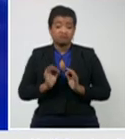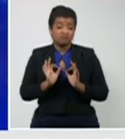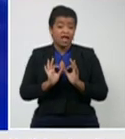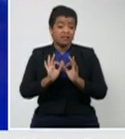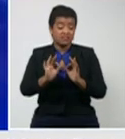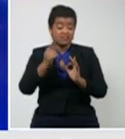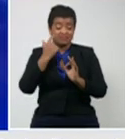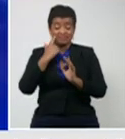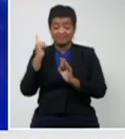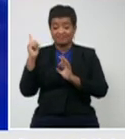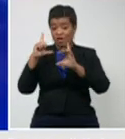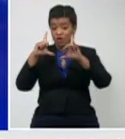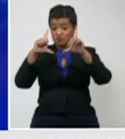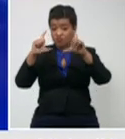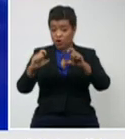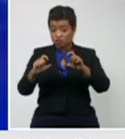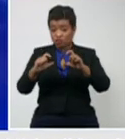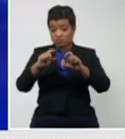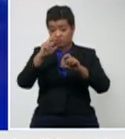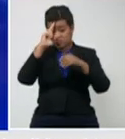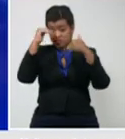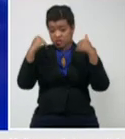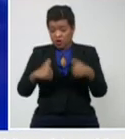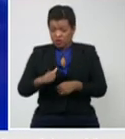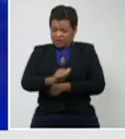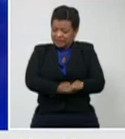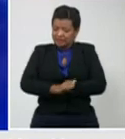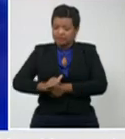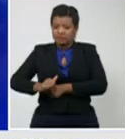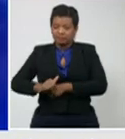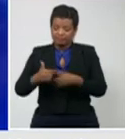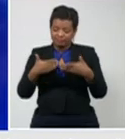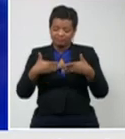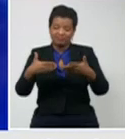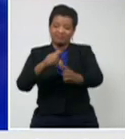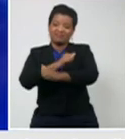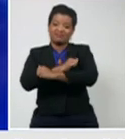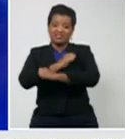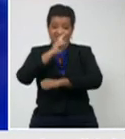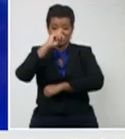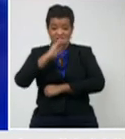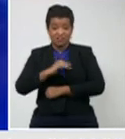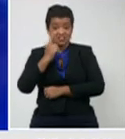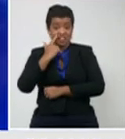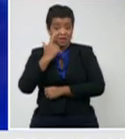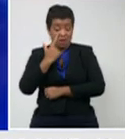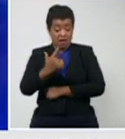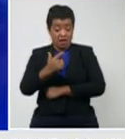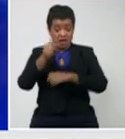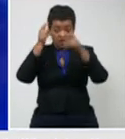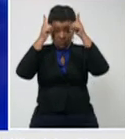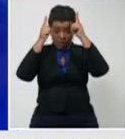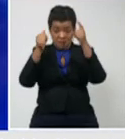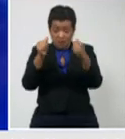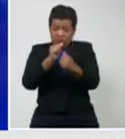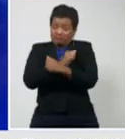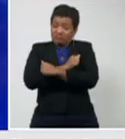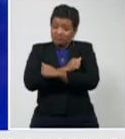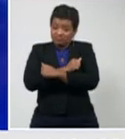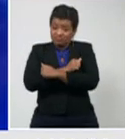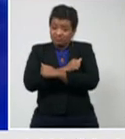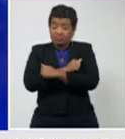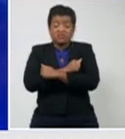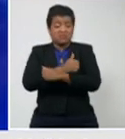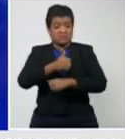que sacrifica su salud, porque realmente ahí se ve el enfermero pegado con el riesgo